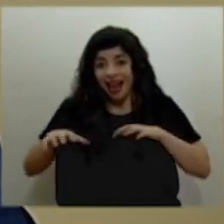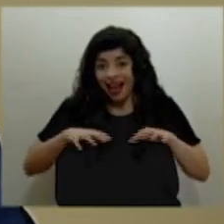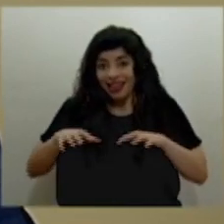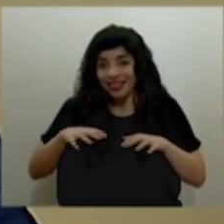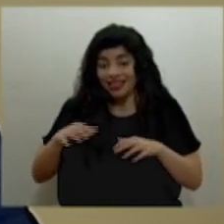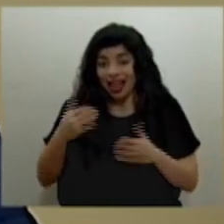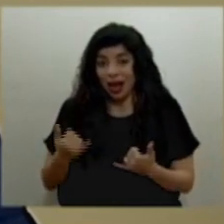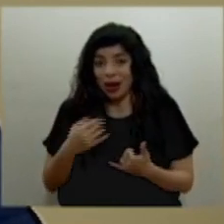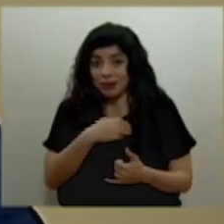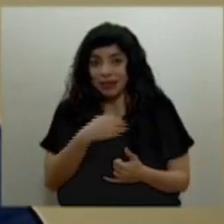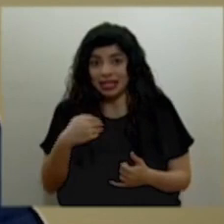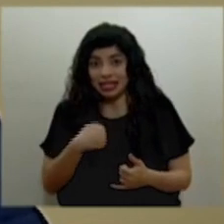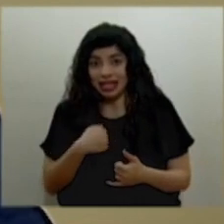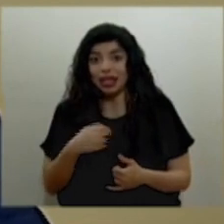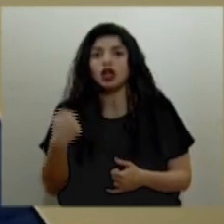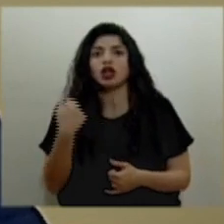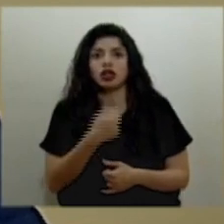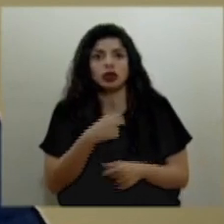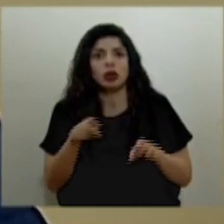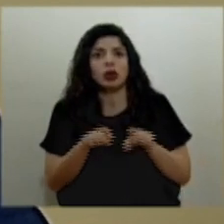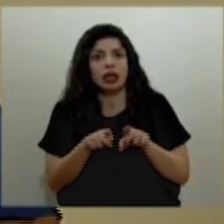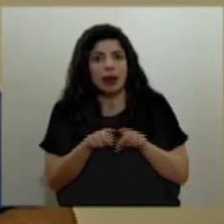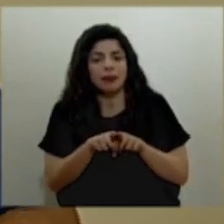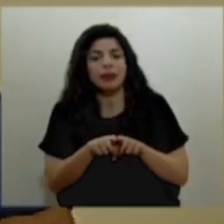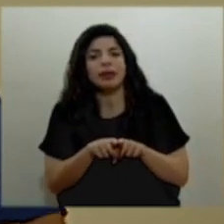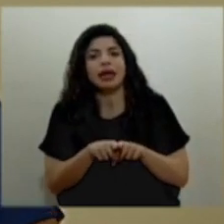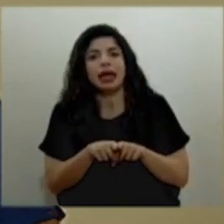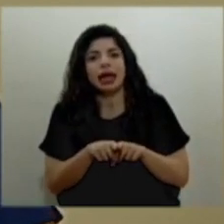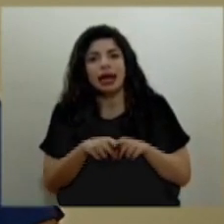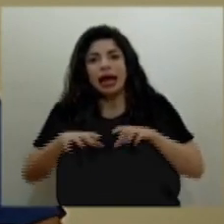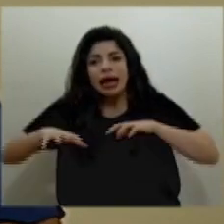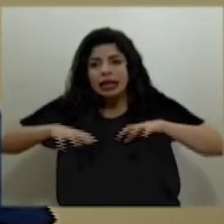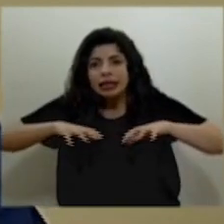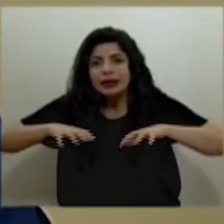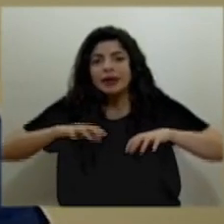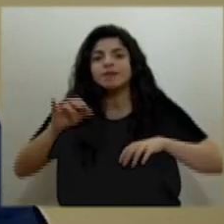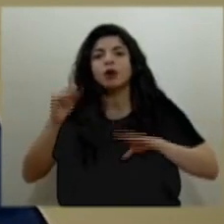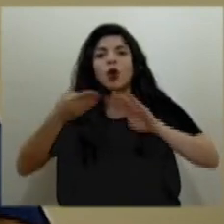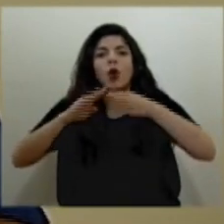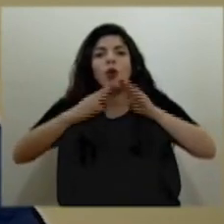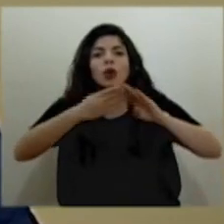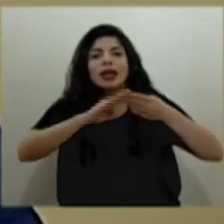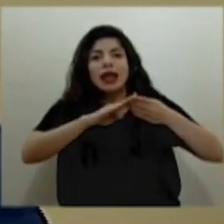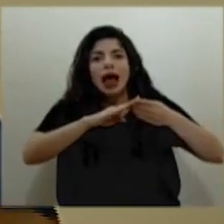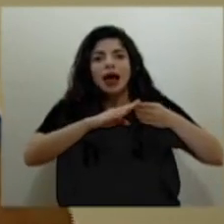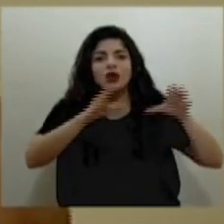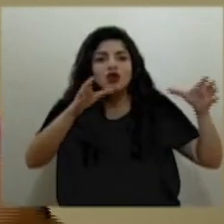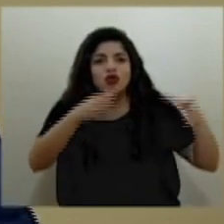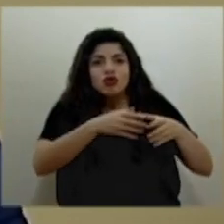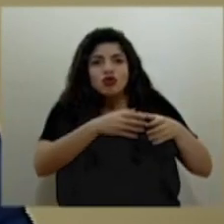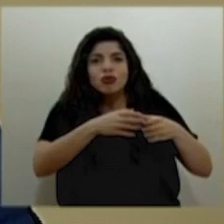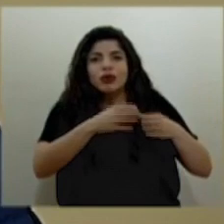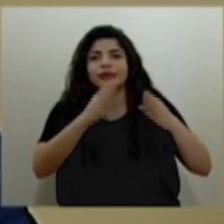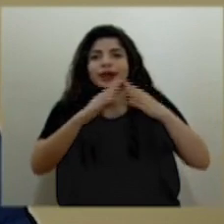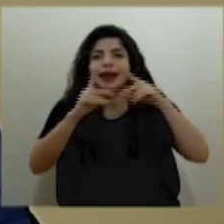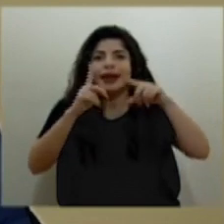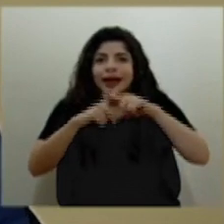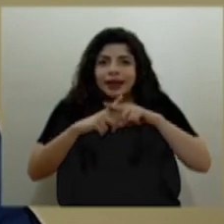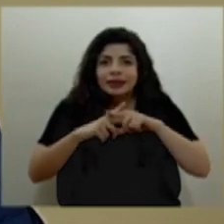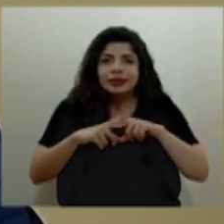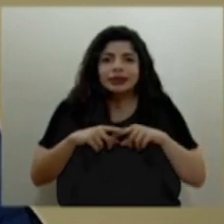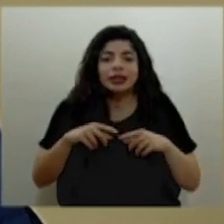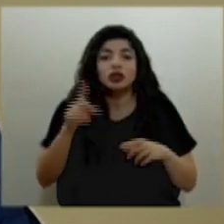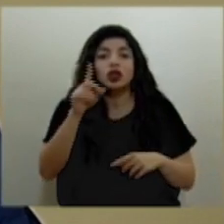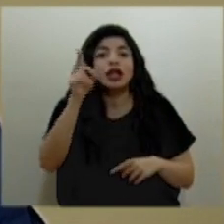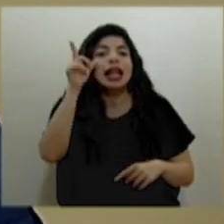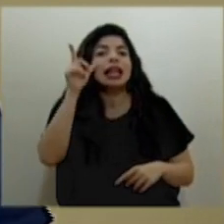está realizando el Ministerio, nosotros también estamos realizando actividades comunales, focales, con las iglesias también, sobre todo